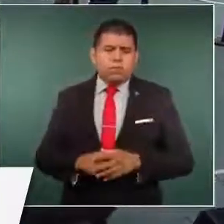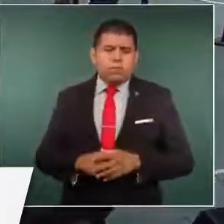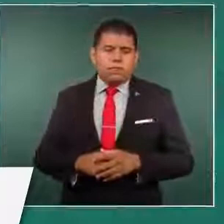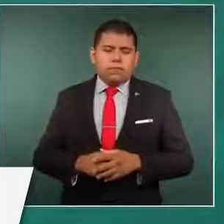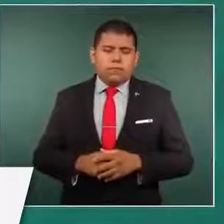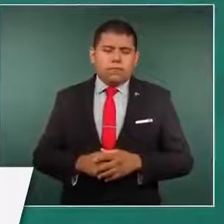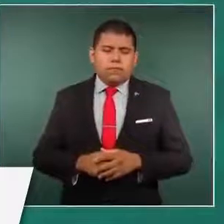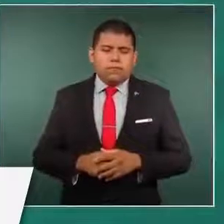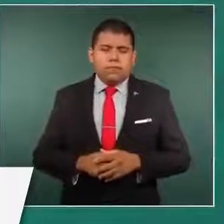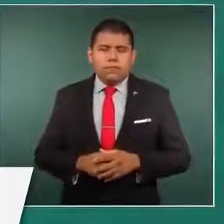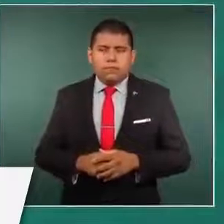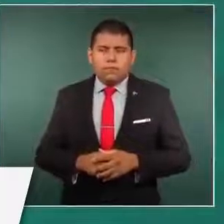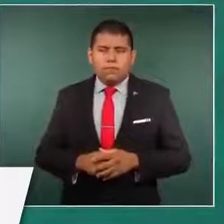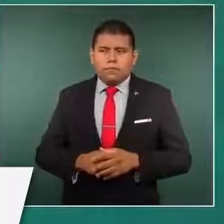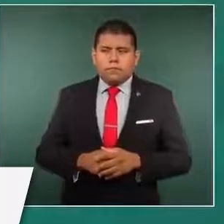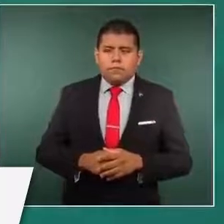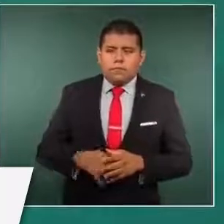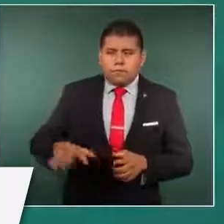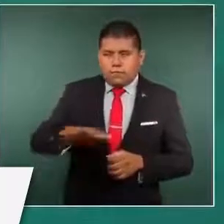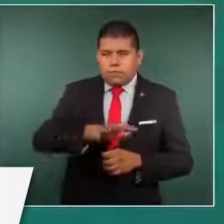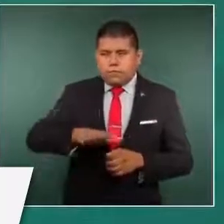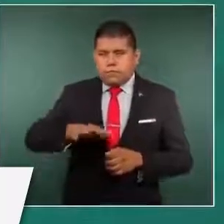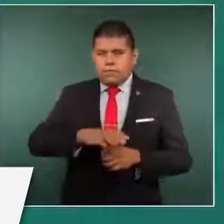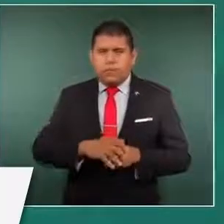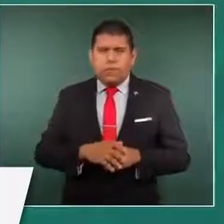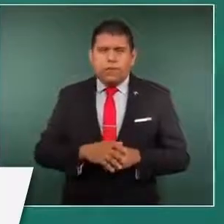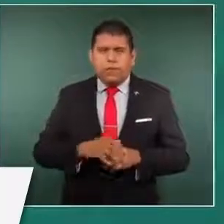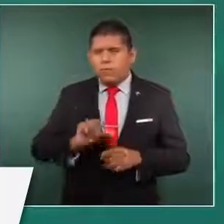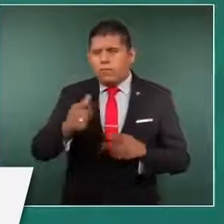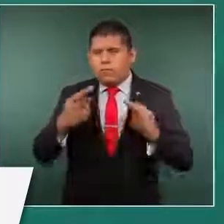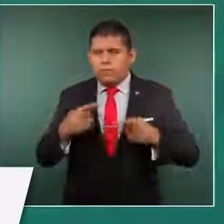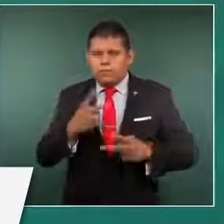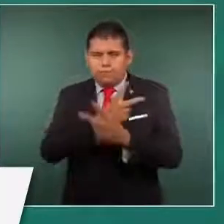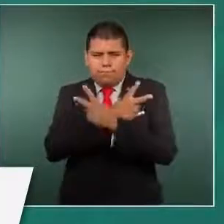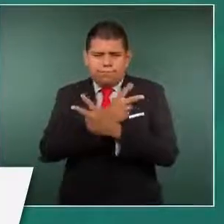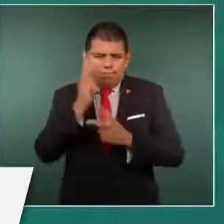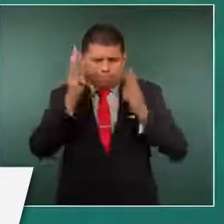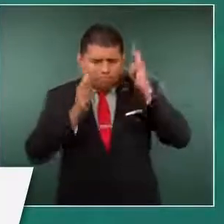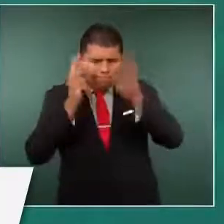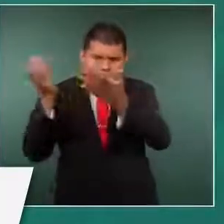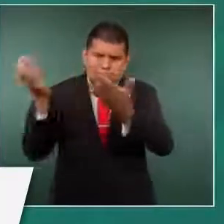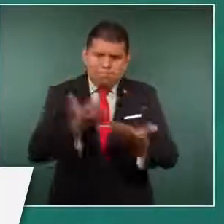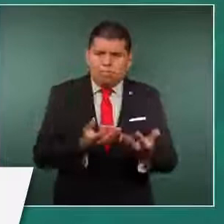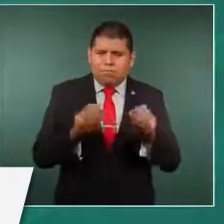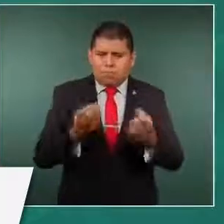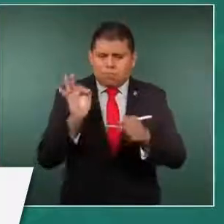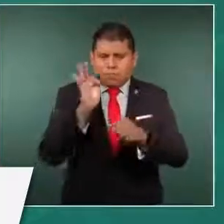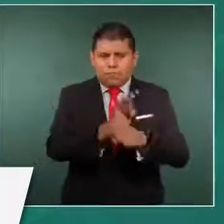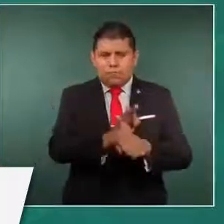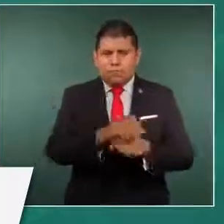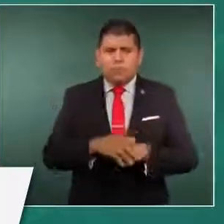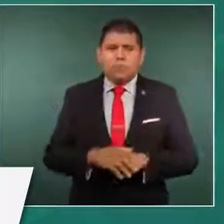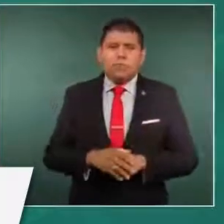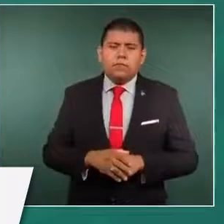al desarrollo del turismo. Ahora estamos en una situación, como se sabe,